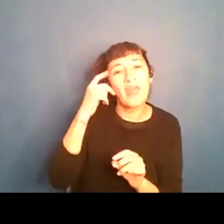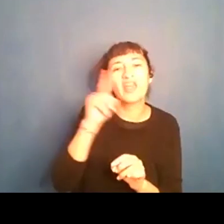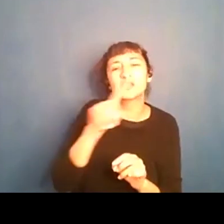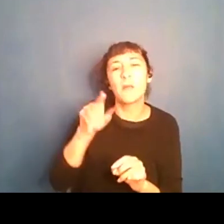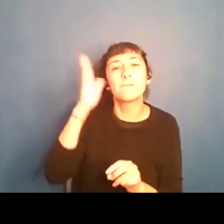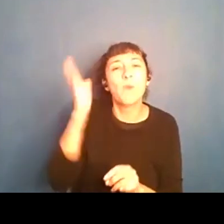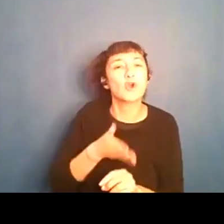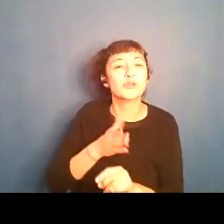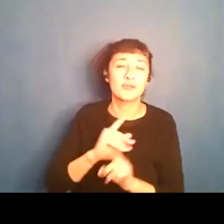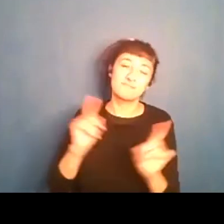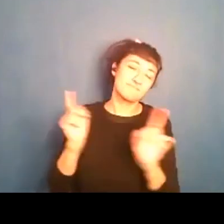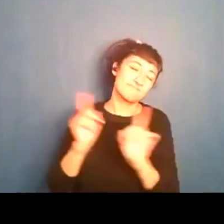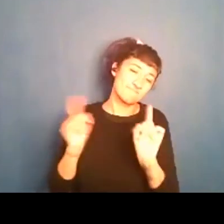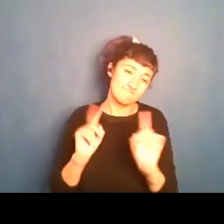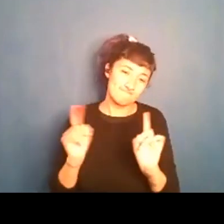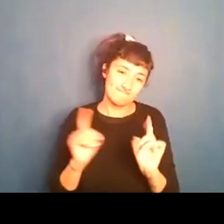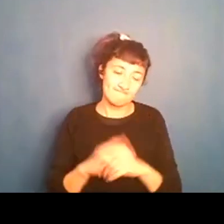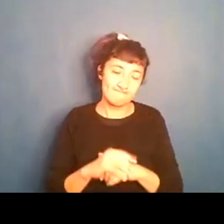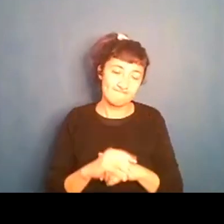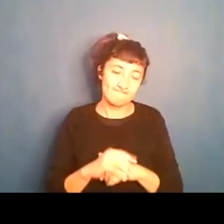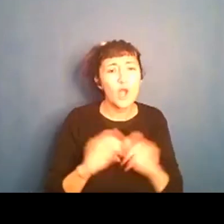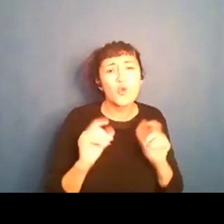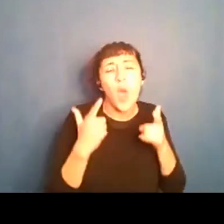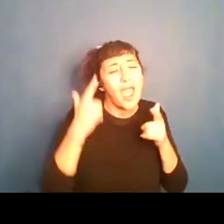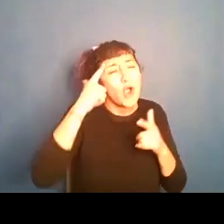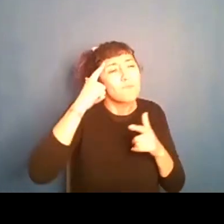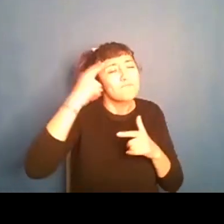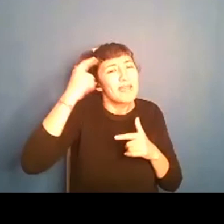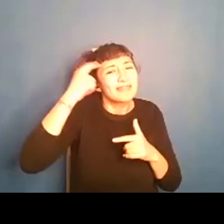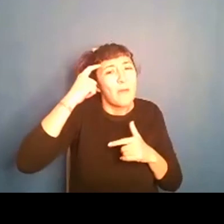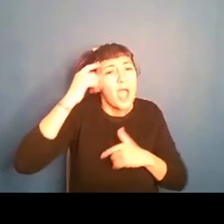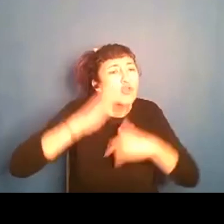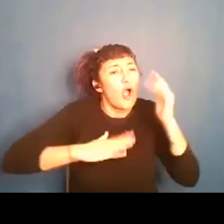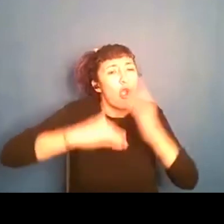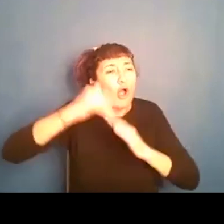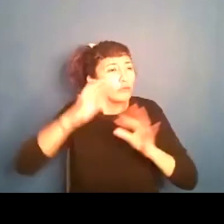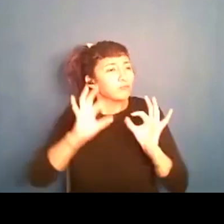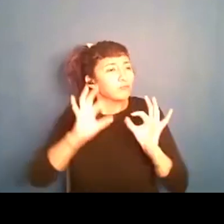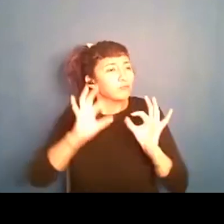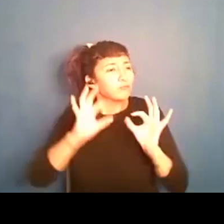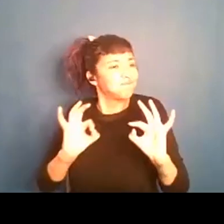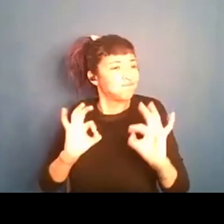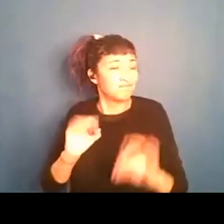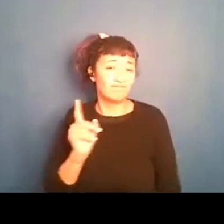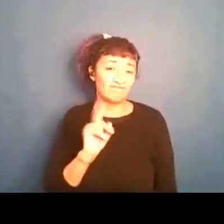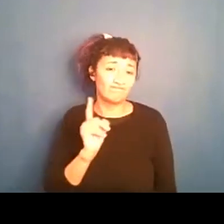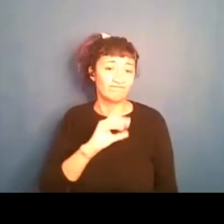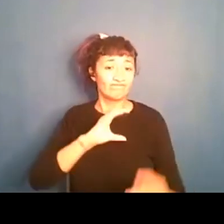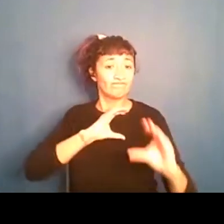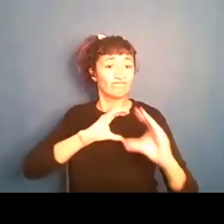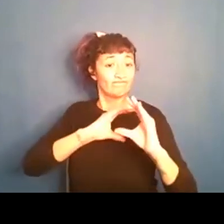adquieren una construcción cognitiva de comunicación al 100%. Entonces